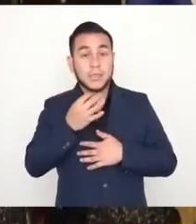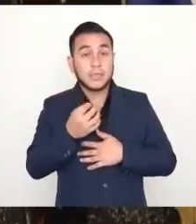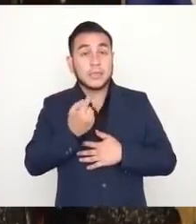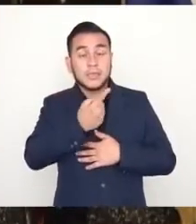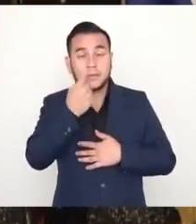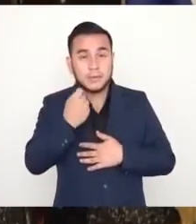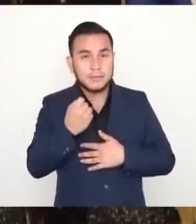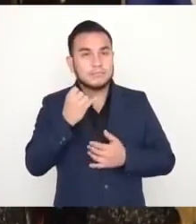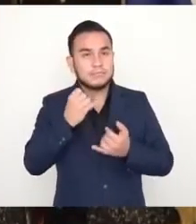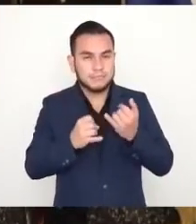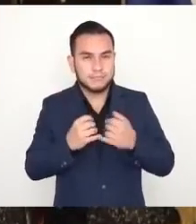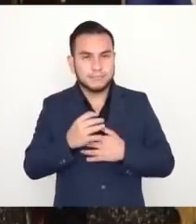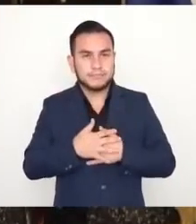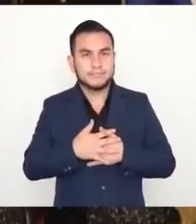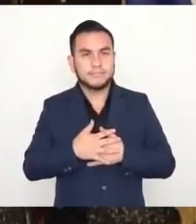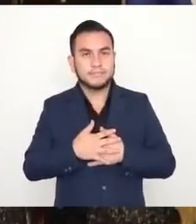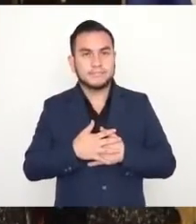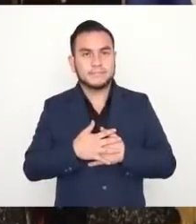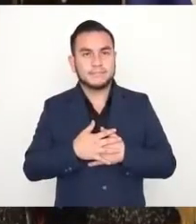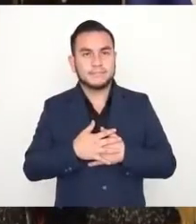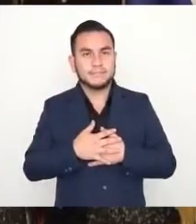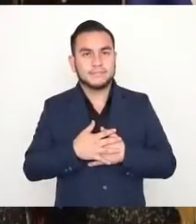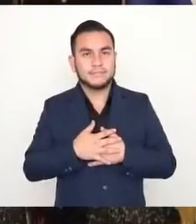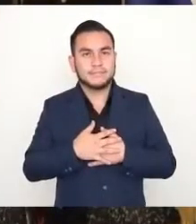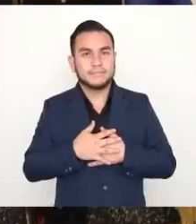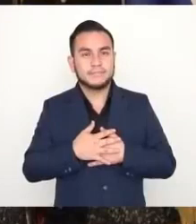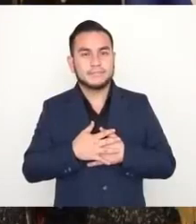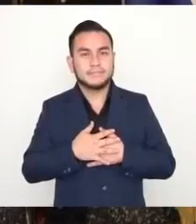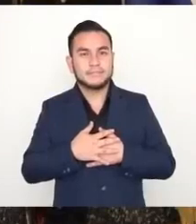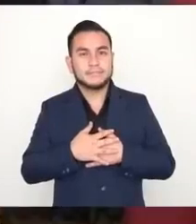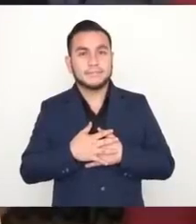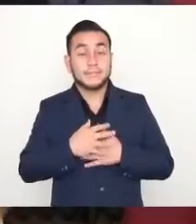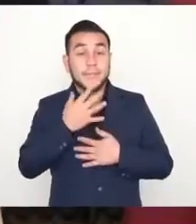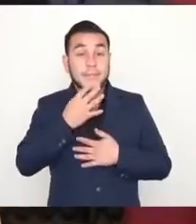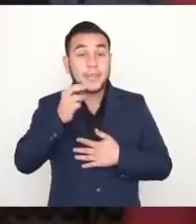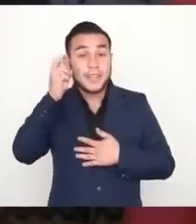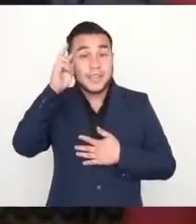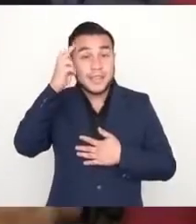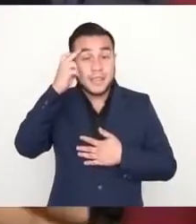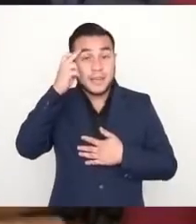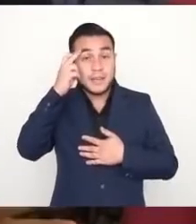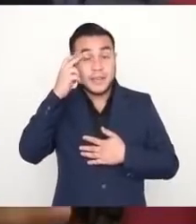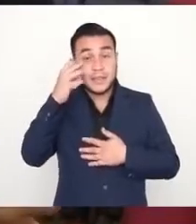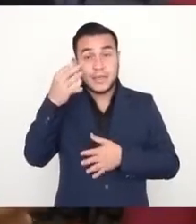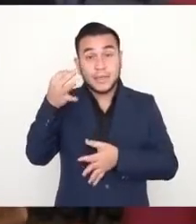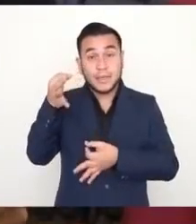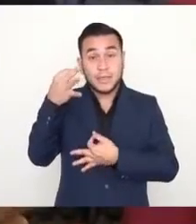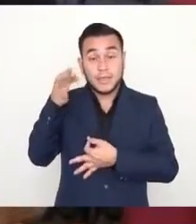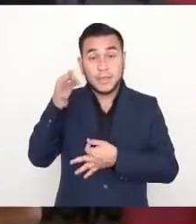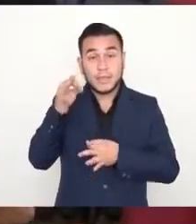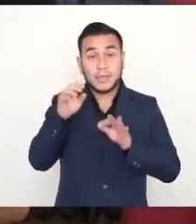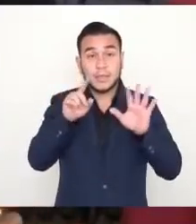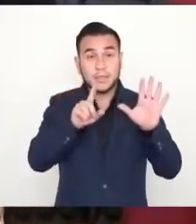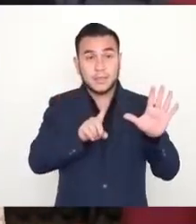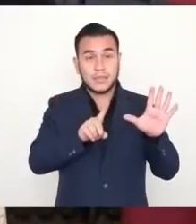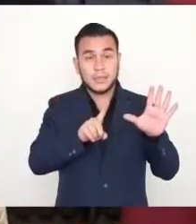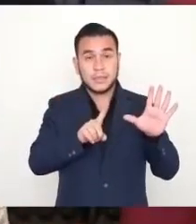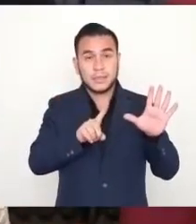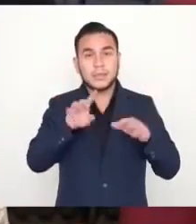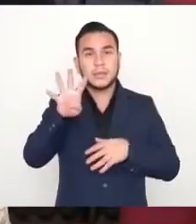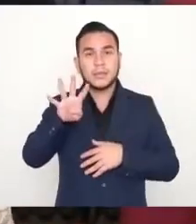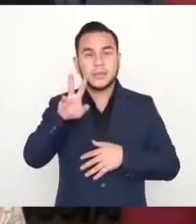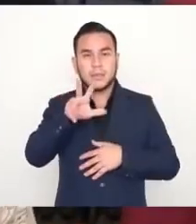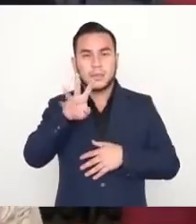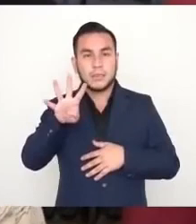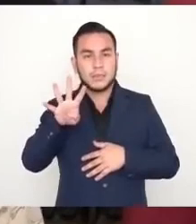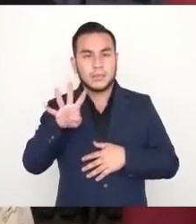terminar mi menos del pregunta, presidente. 2%. ¿Me permite? Gracias. Me refiero a la carta de sí, seis Seis de congresistas republicanos,